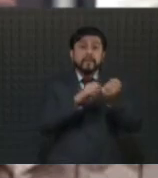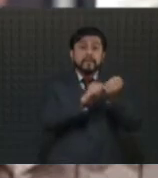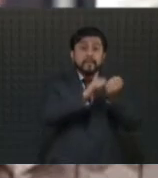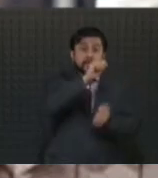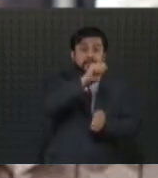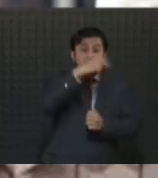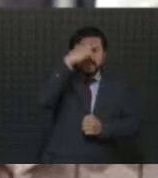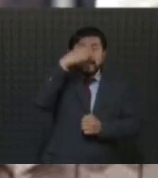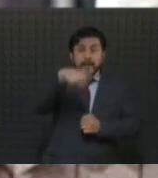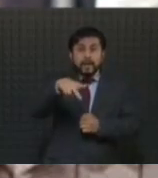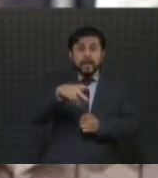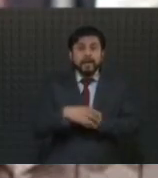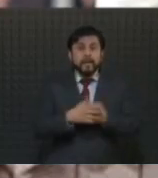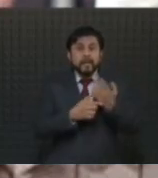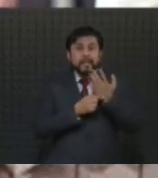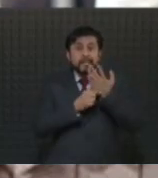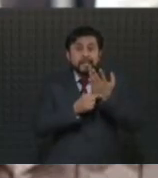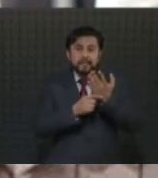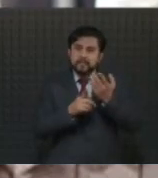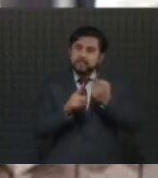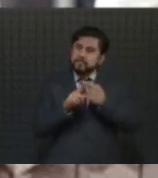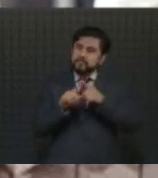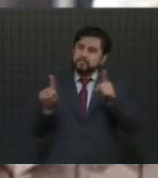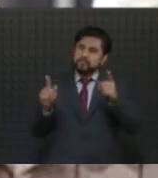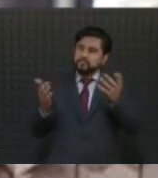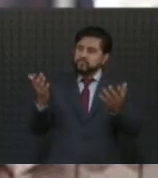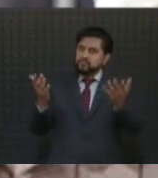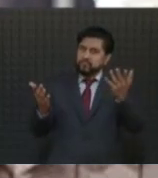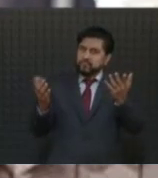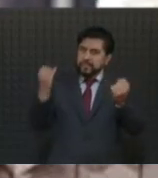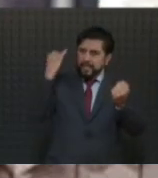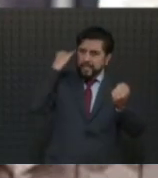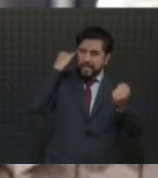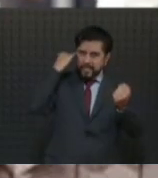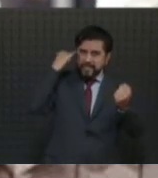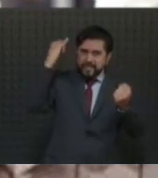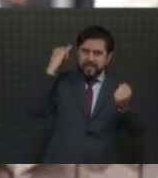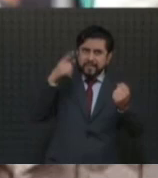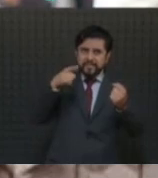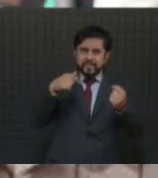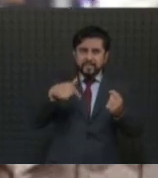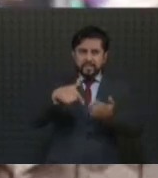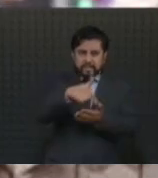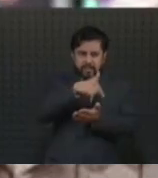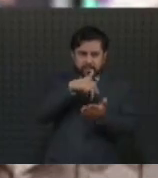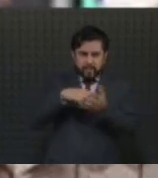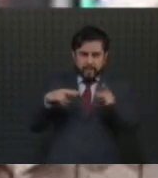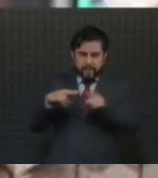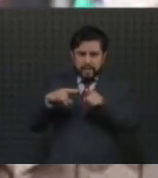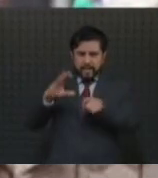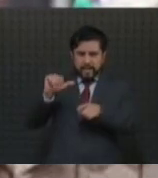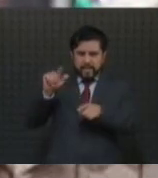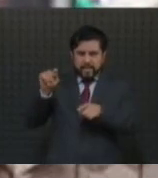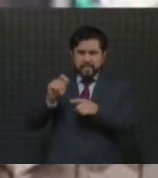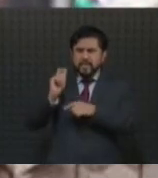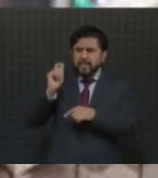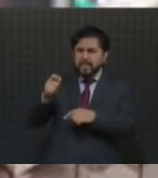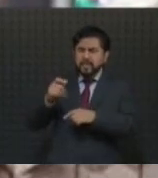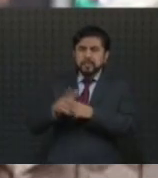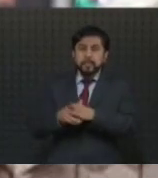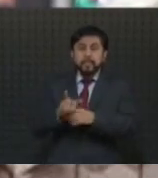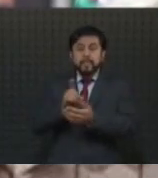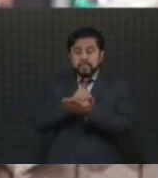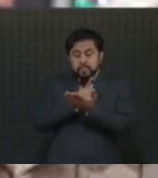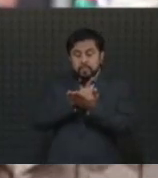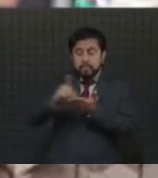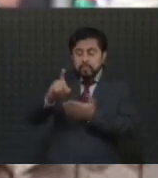esa perspectiva, pues son dos visiones. El Parque Cantera es la visión de lo público, de los derechos,